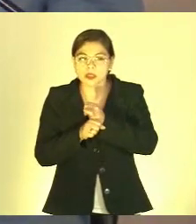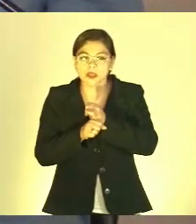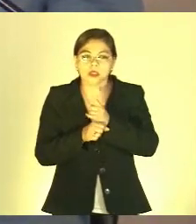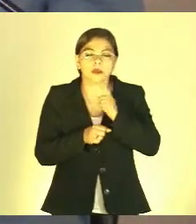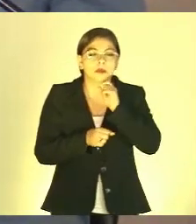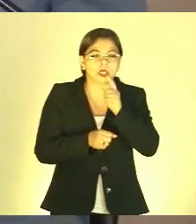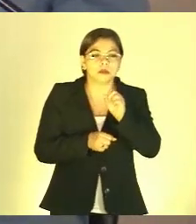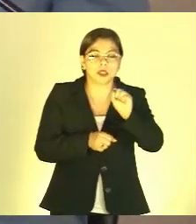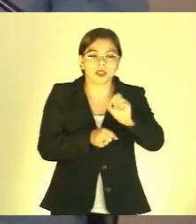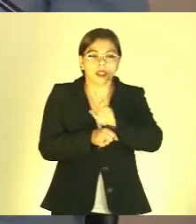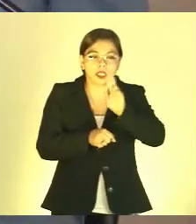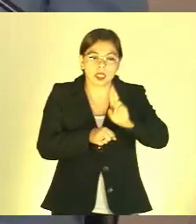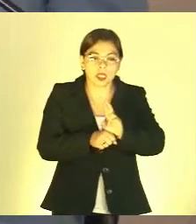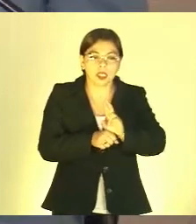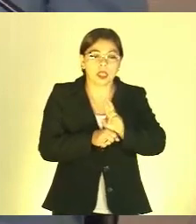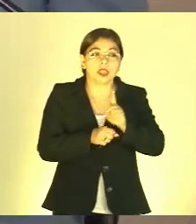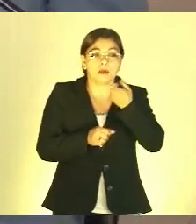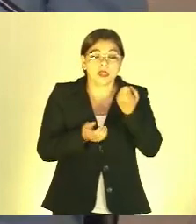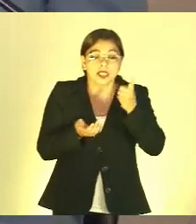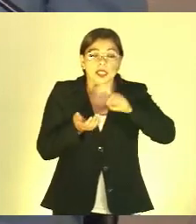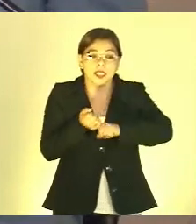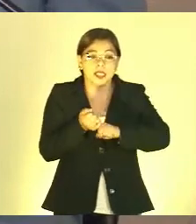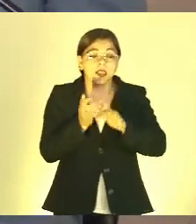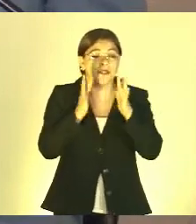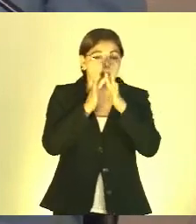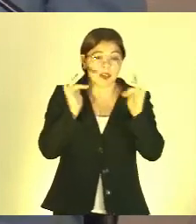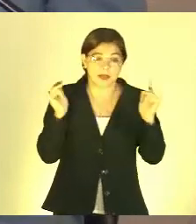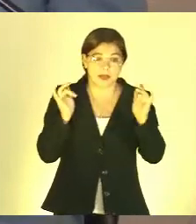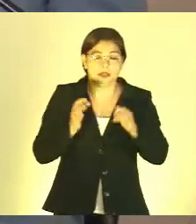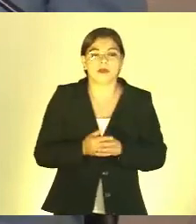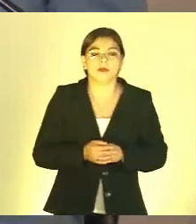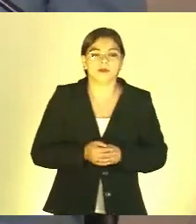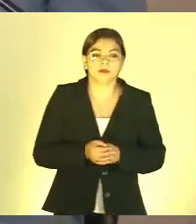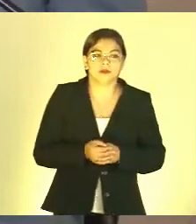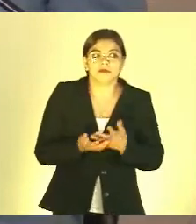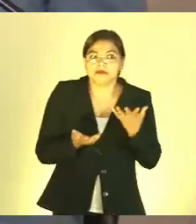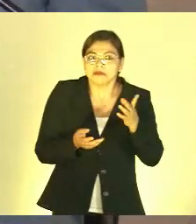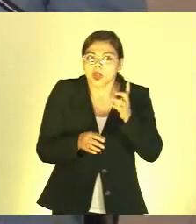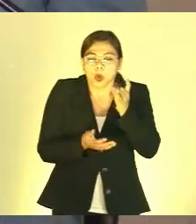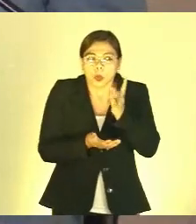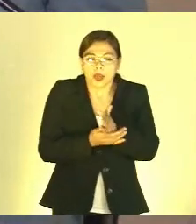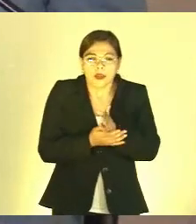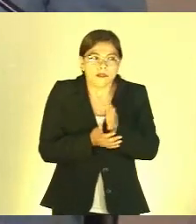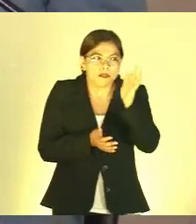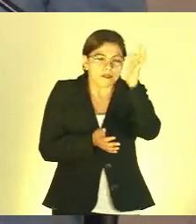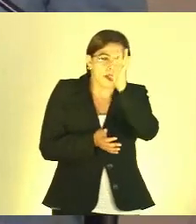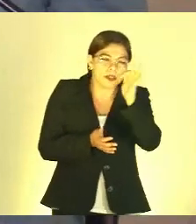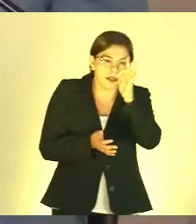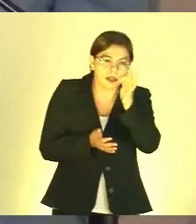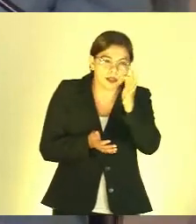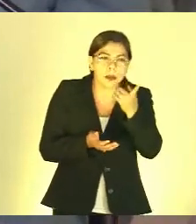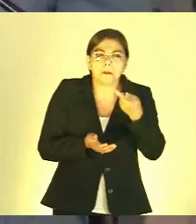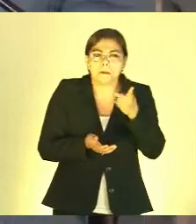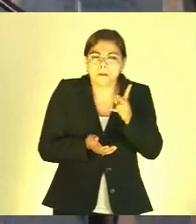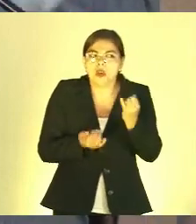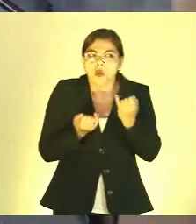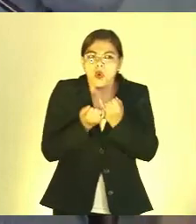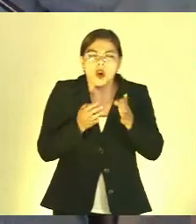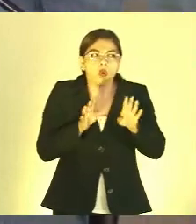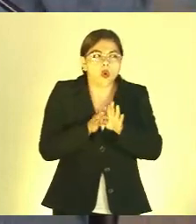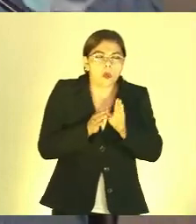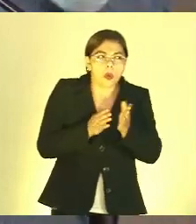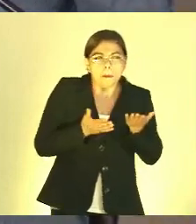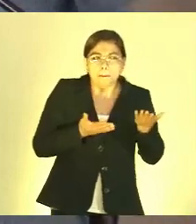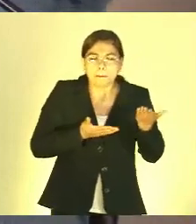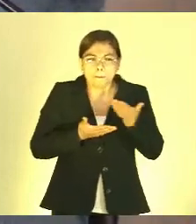de la Secretaría del Interior de Francia. Es decir, no nada más es la física, pero también es la interacción